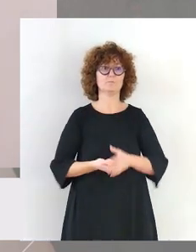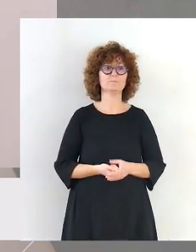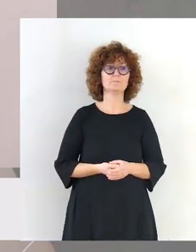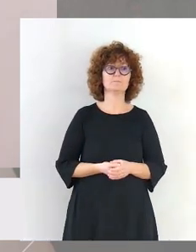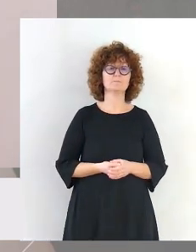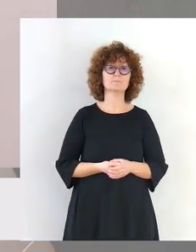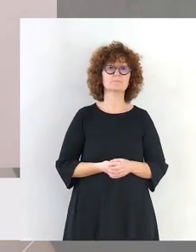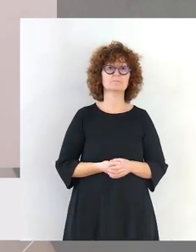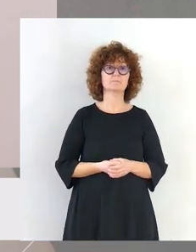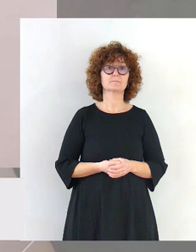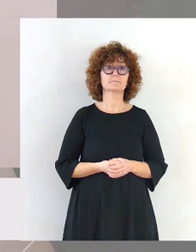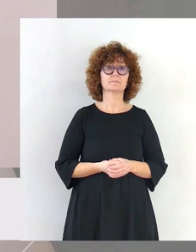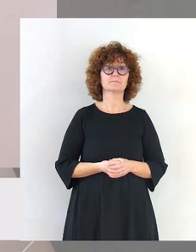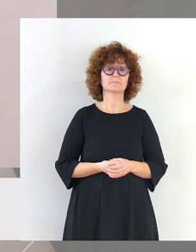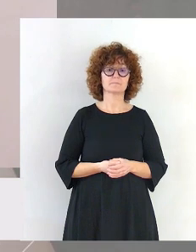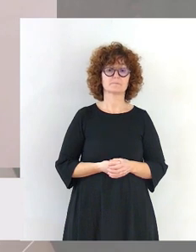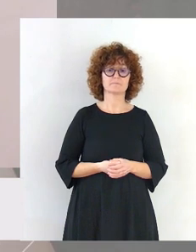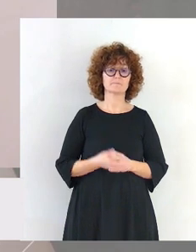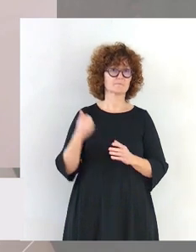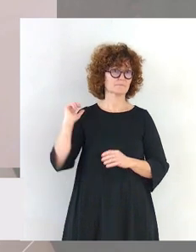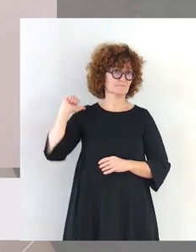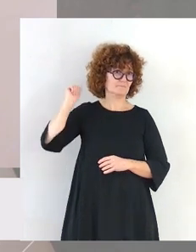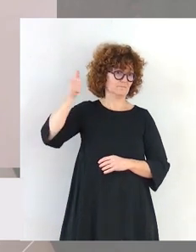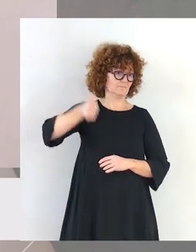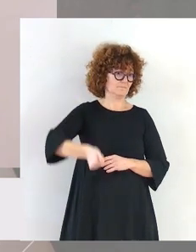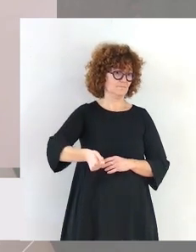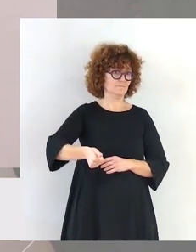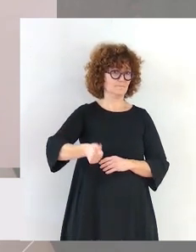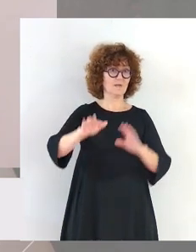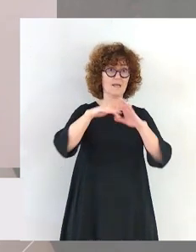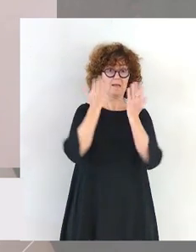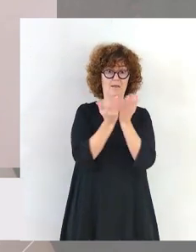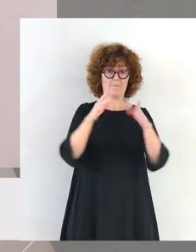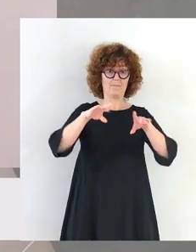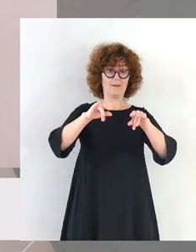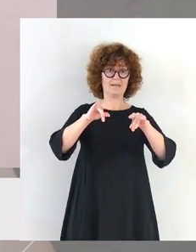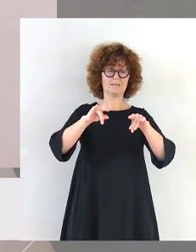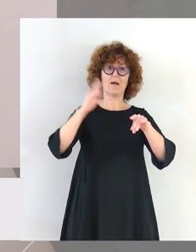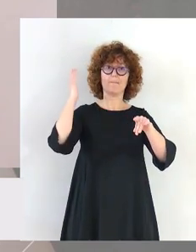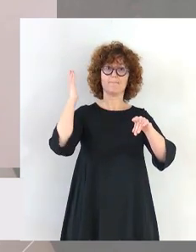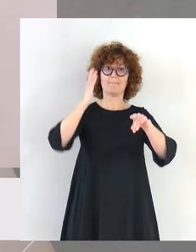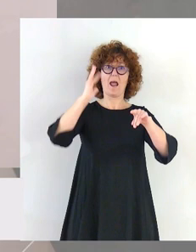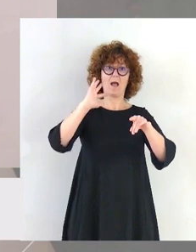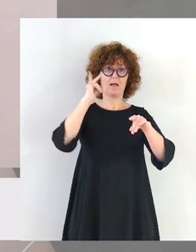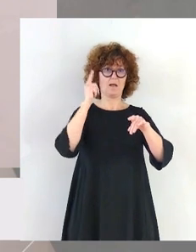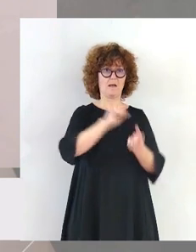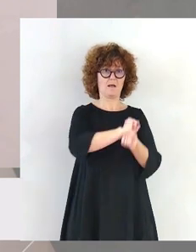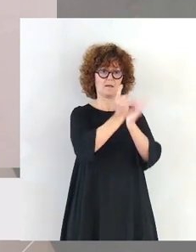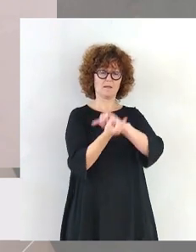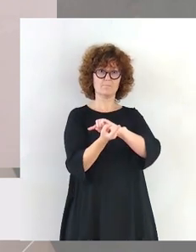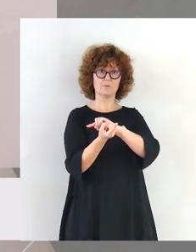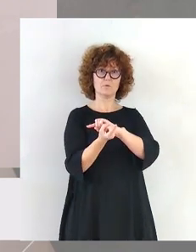las últimas décadas nuestro planeta está viendo un incremento de los desastres relacionados con el cambio climático es